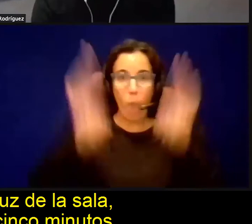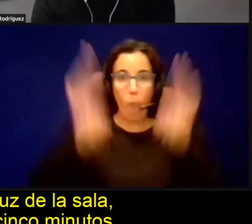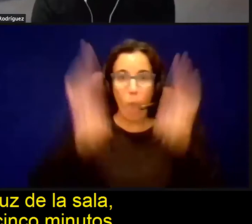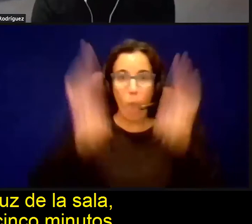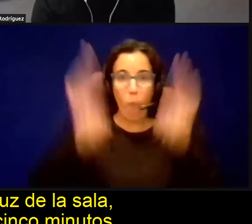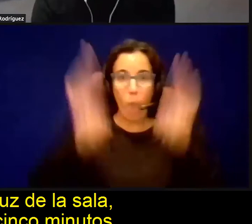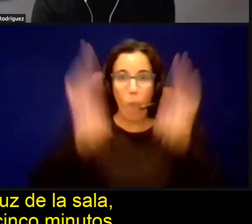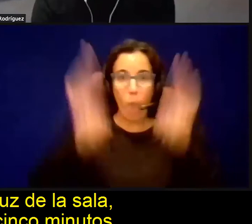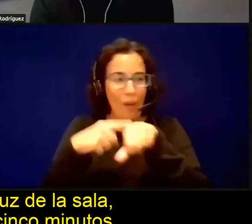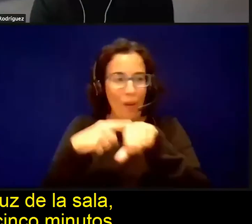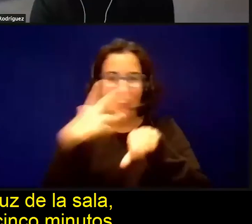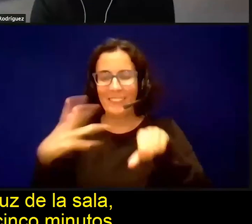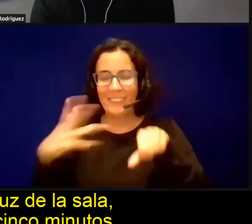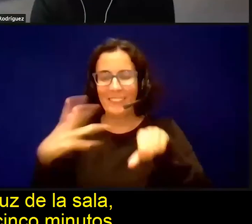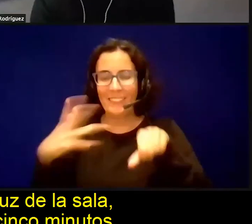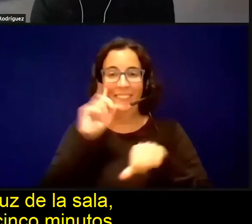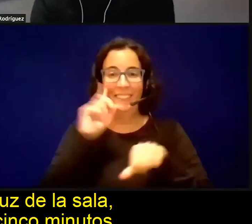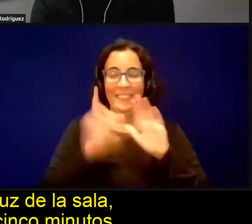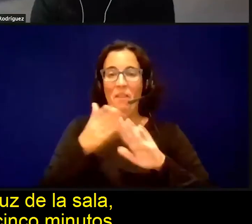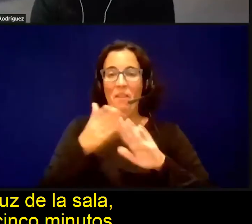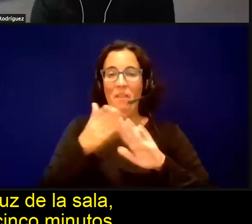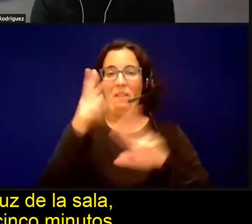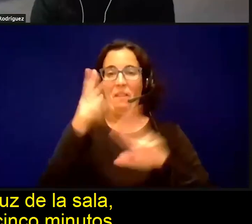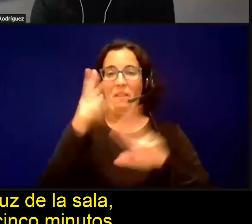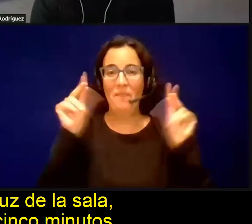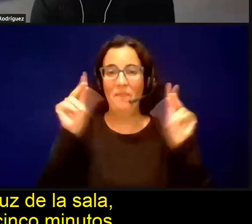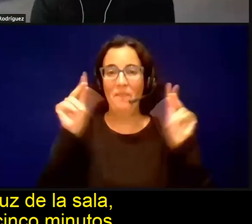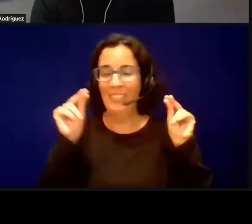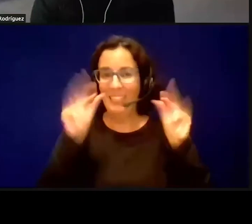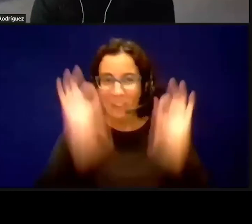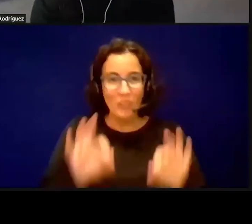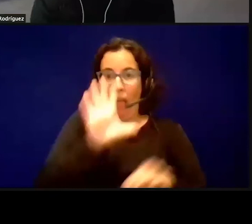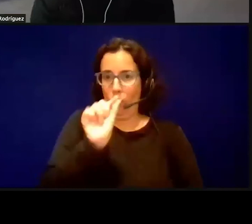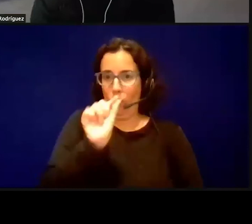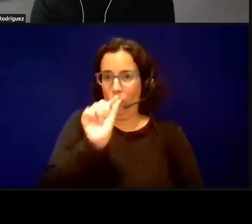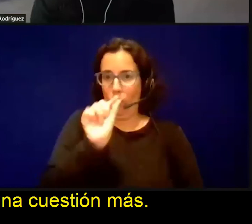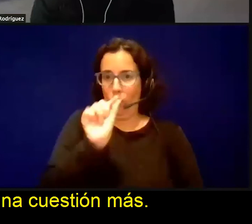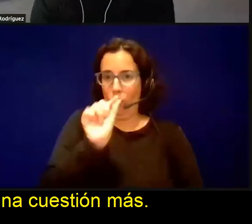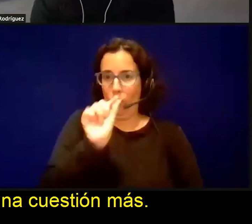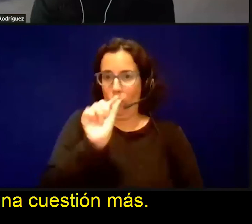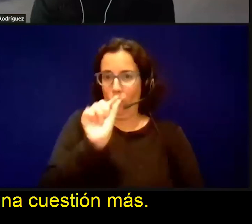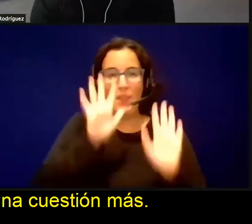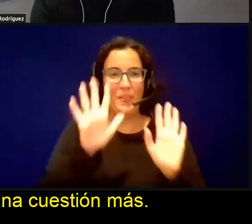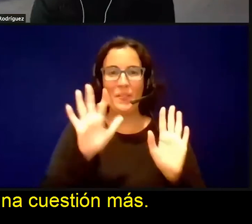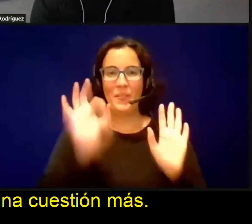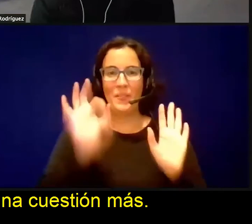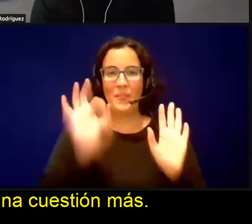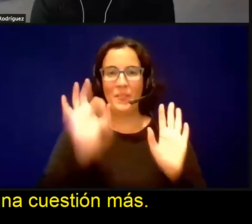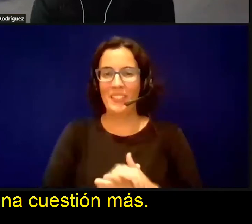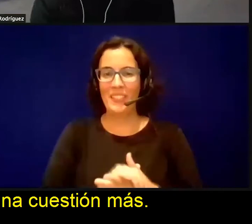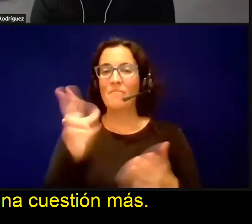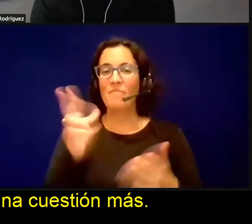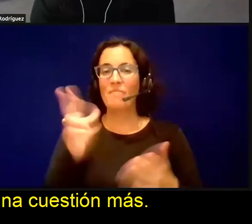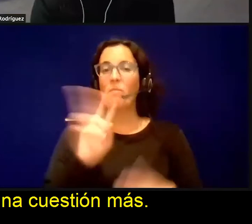el final de la charla, que nos quedan 5 minutos. Pero Víctor, si quieres